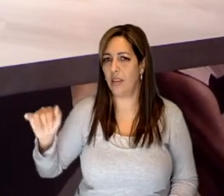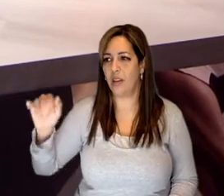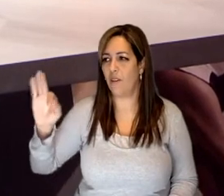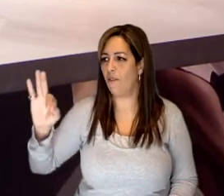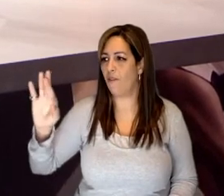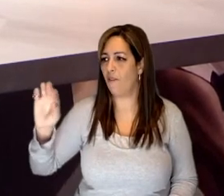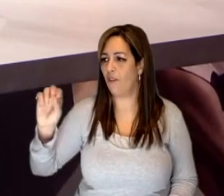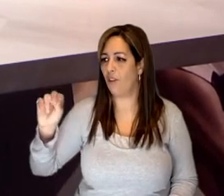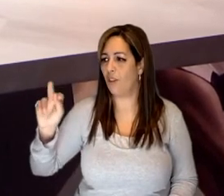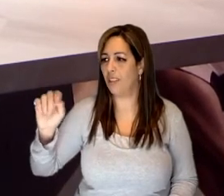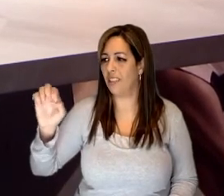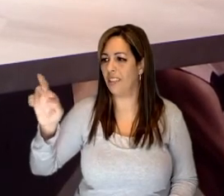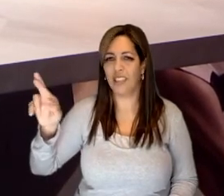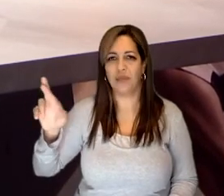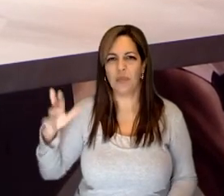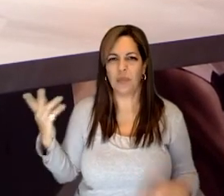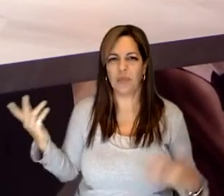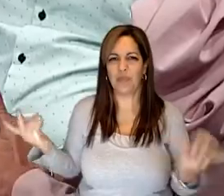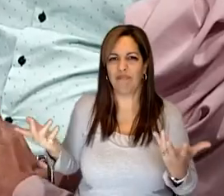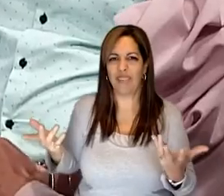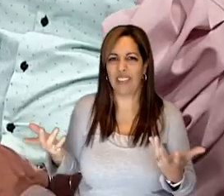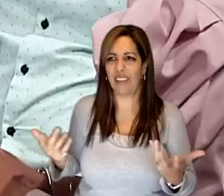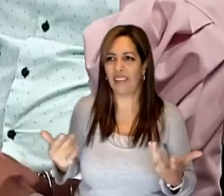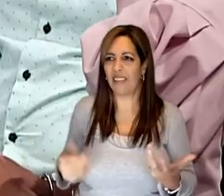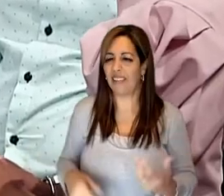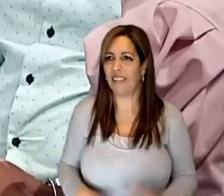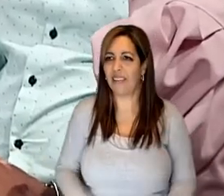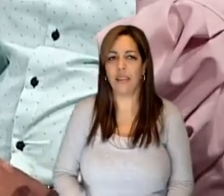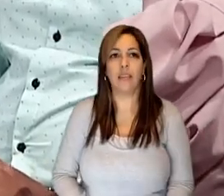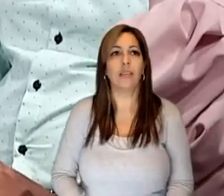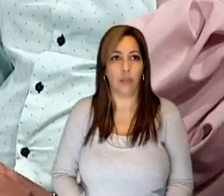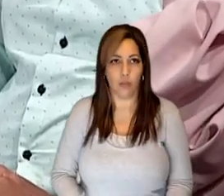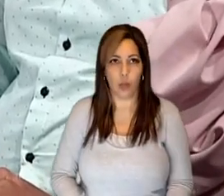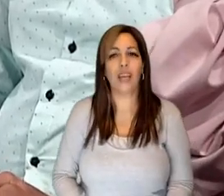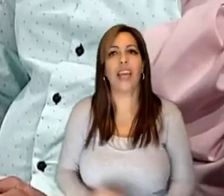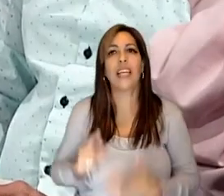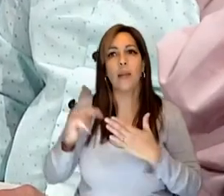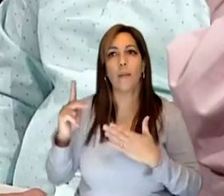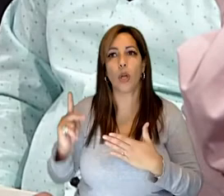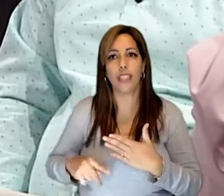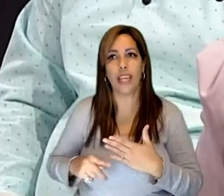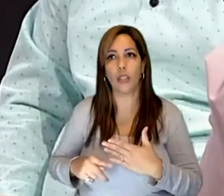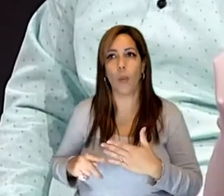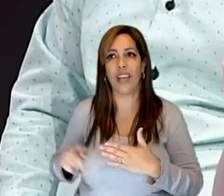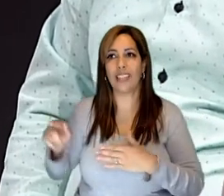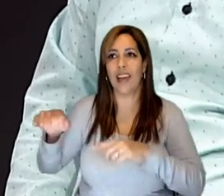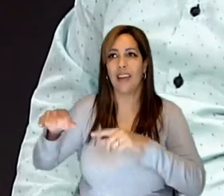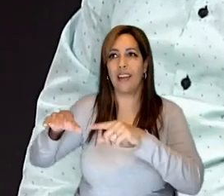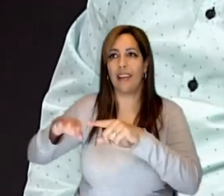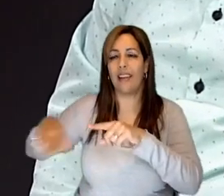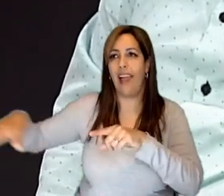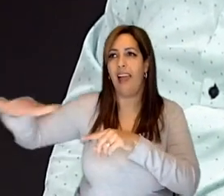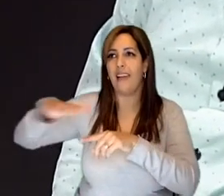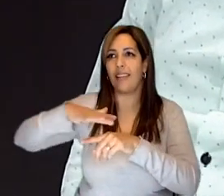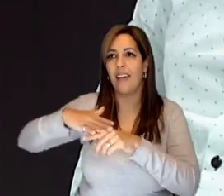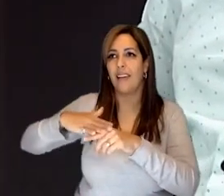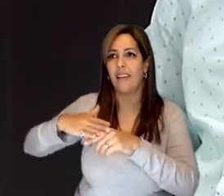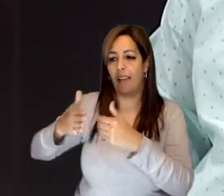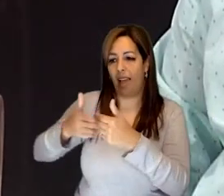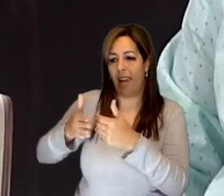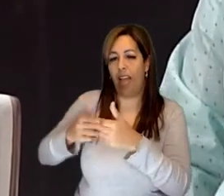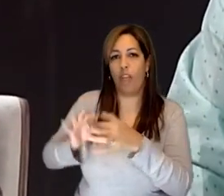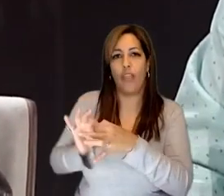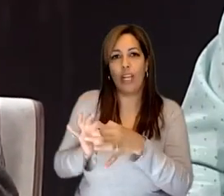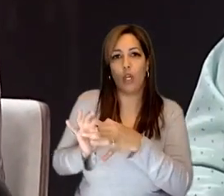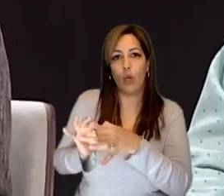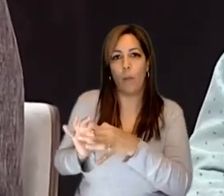¿Qué es y qué proyectan? Con este aspecto que van a hacer. Pues mire, el Navy Frontier es un proyecto que va a estar ubicado en la parcela que colinda justo al